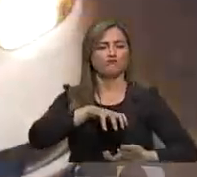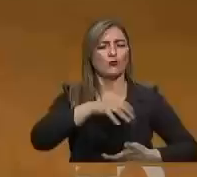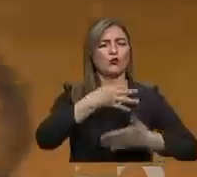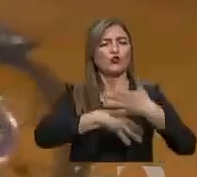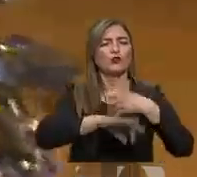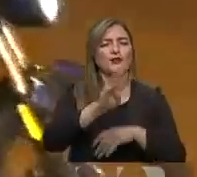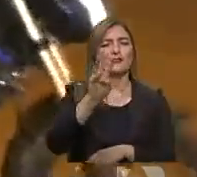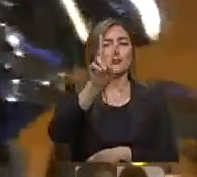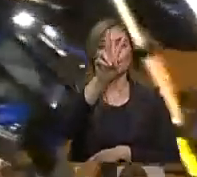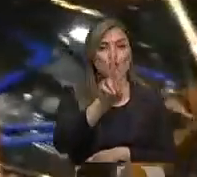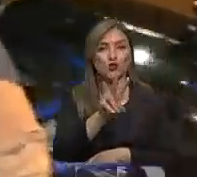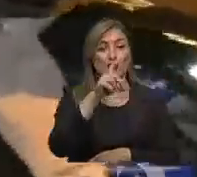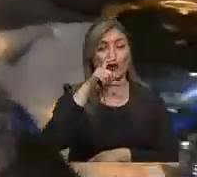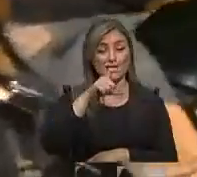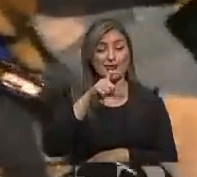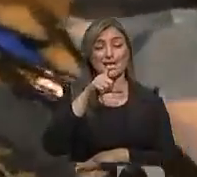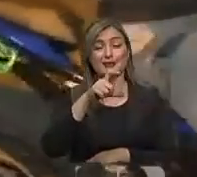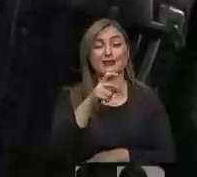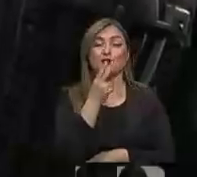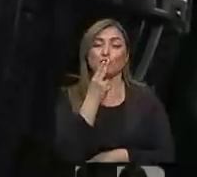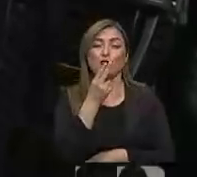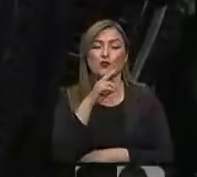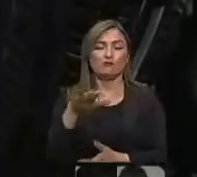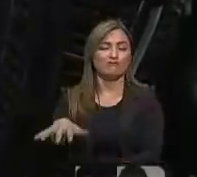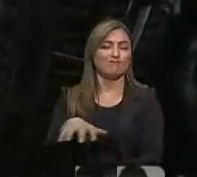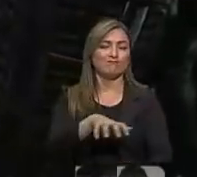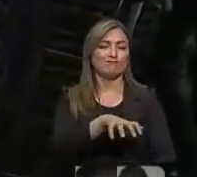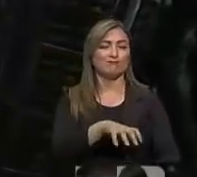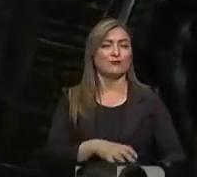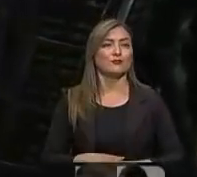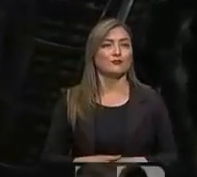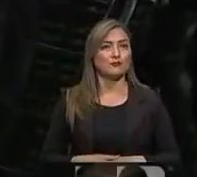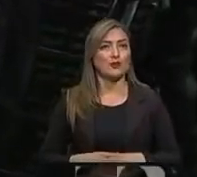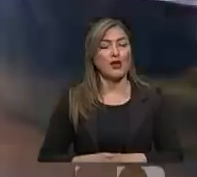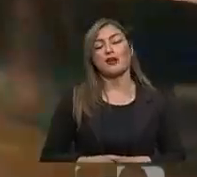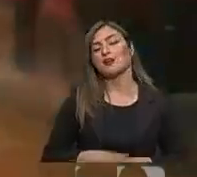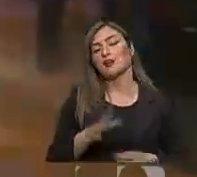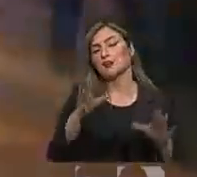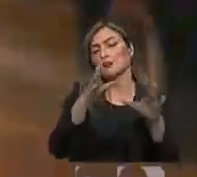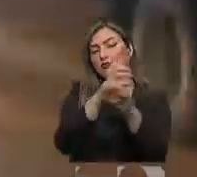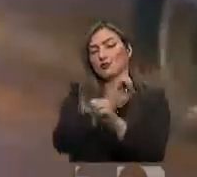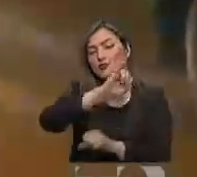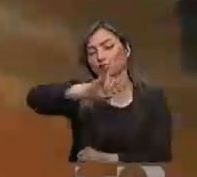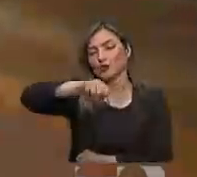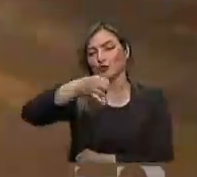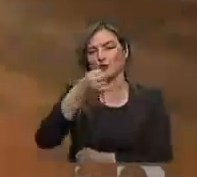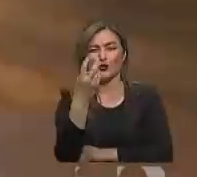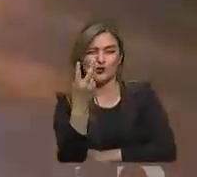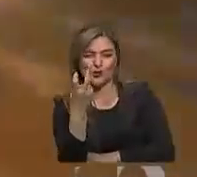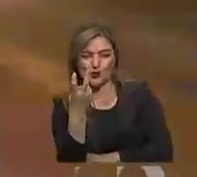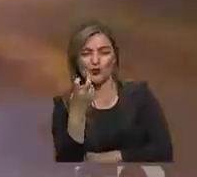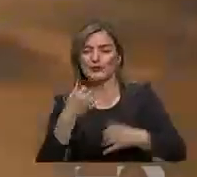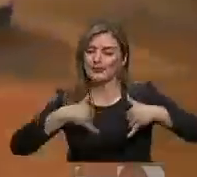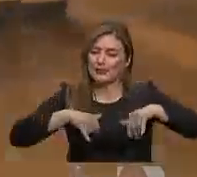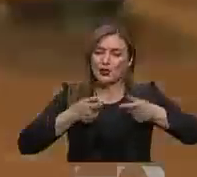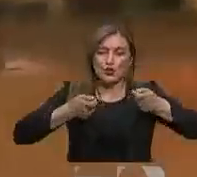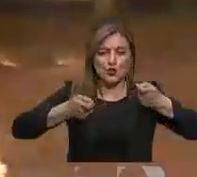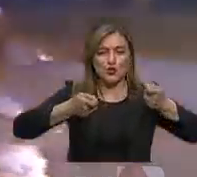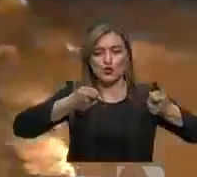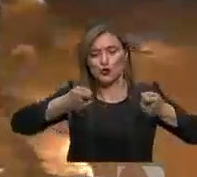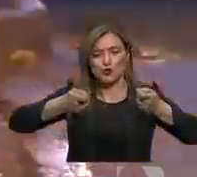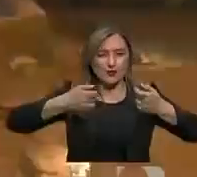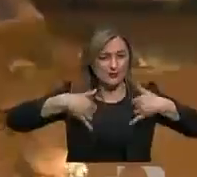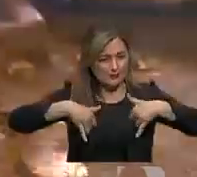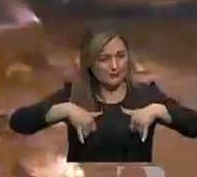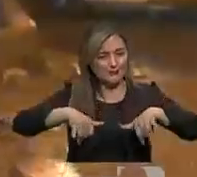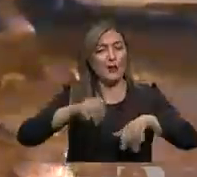fueron 62 cajetillas de cigarrillo decomisadas. Hasta la medianoche de este jueves se extenderá el operativo Rayo Quiteño 1 y